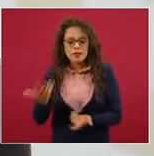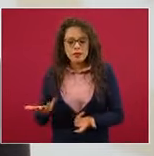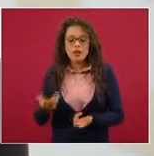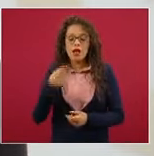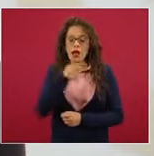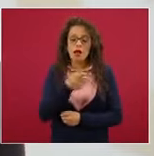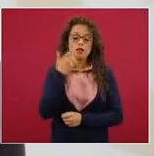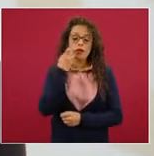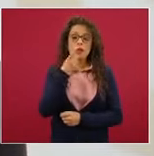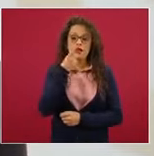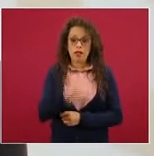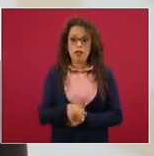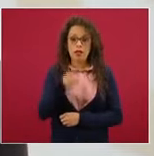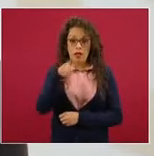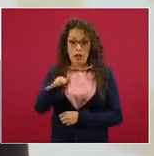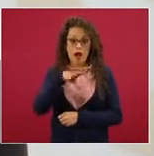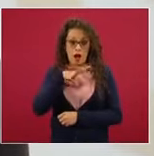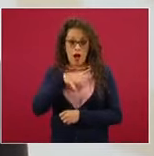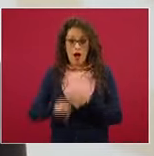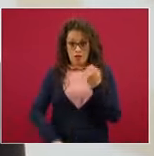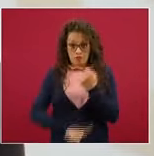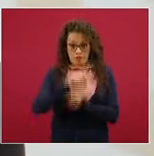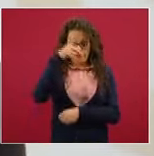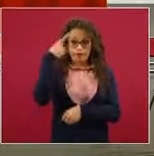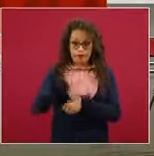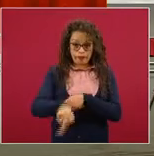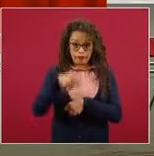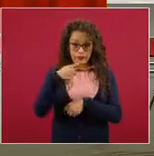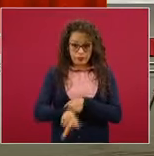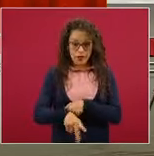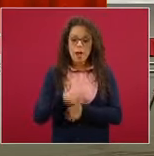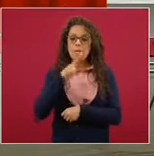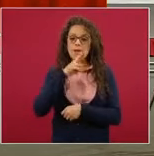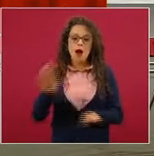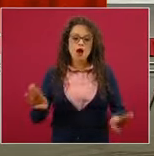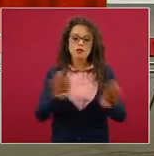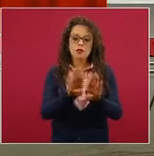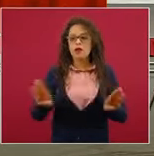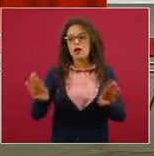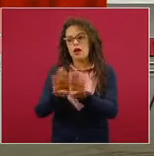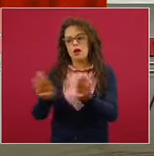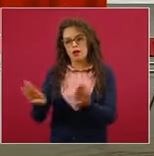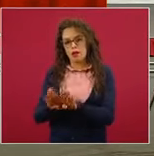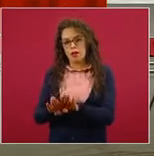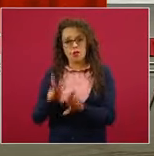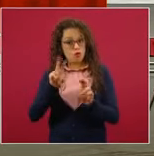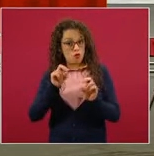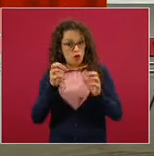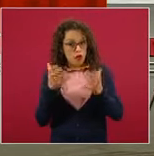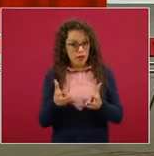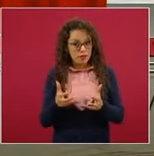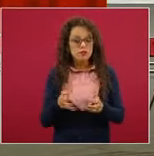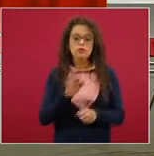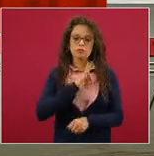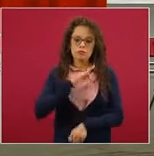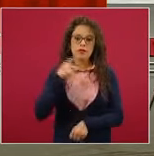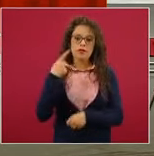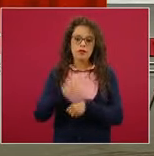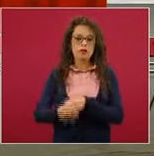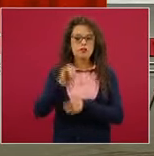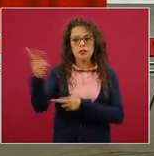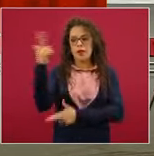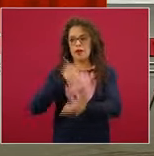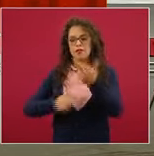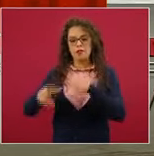tu riesgo, cierra tus actividades, porque si no lo haces, entonces vas a caer en un riesgo de un rebrote.